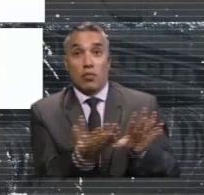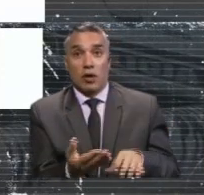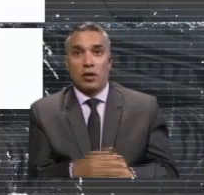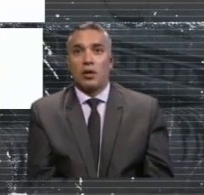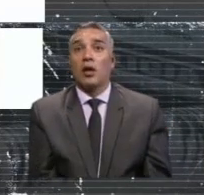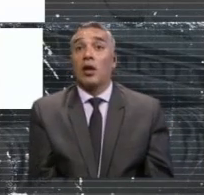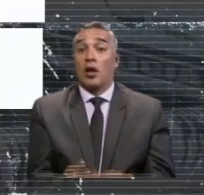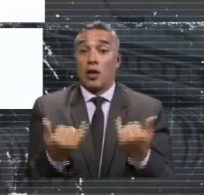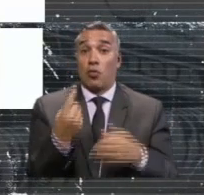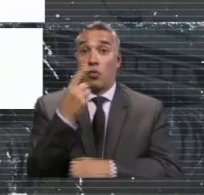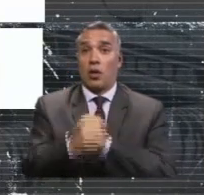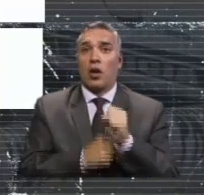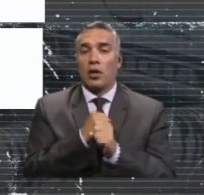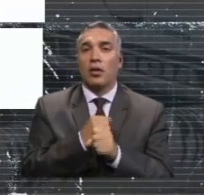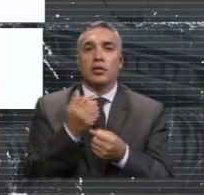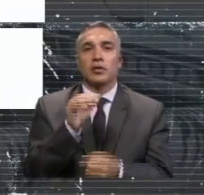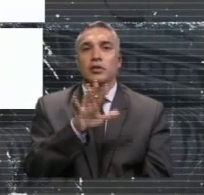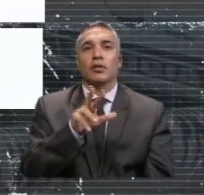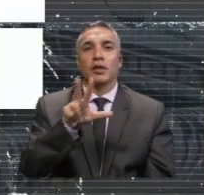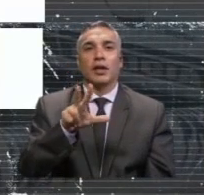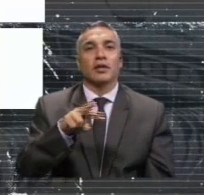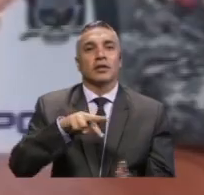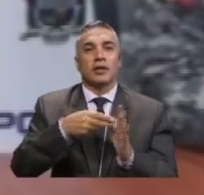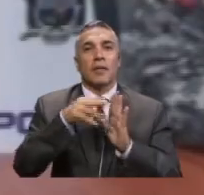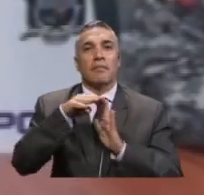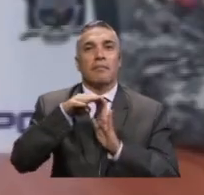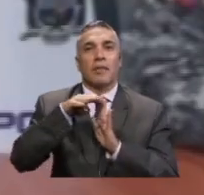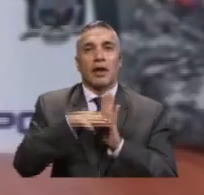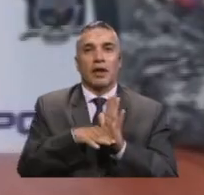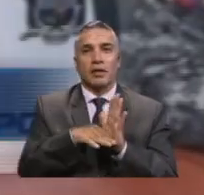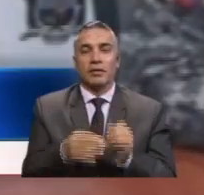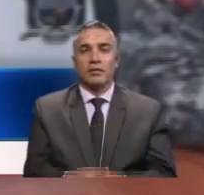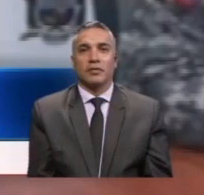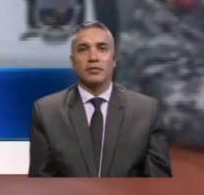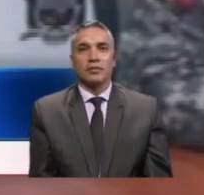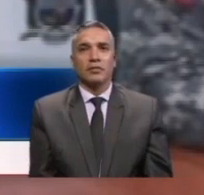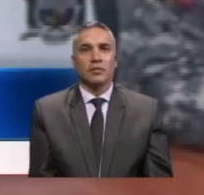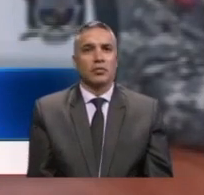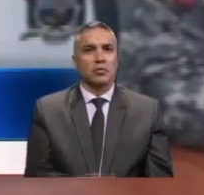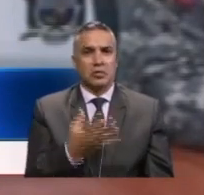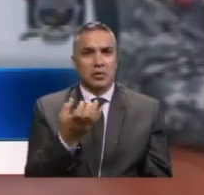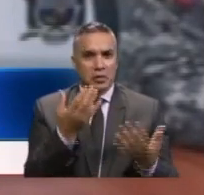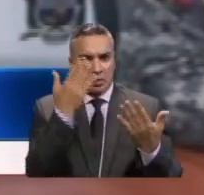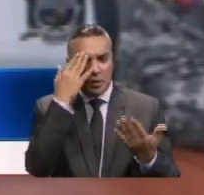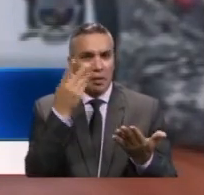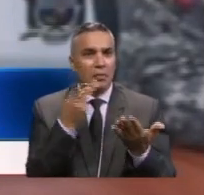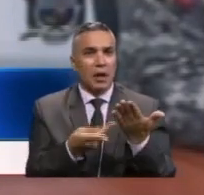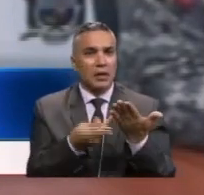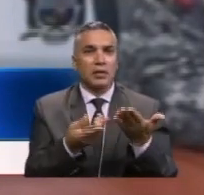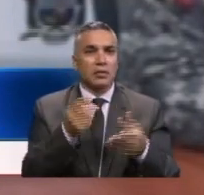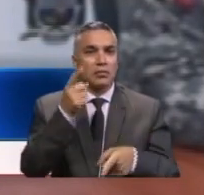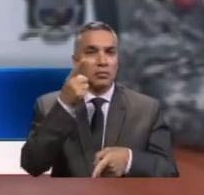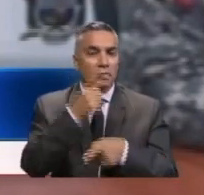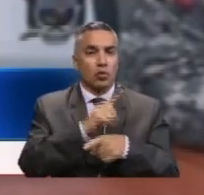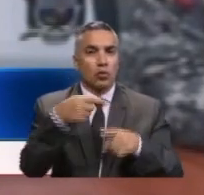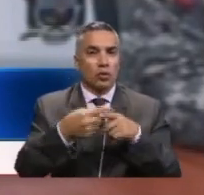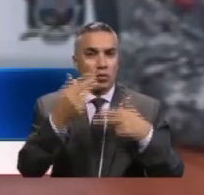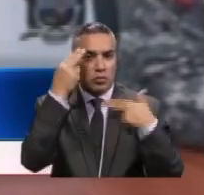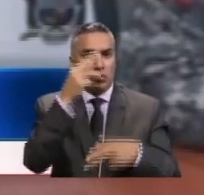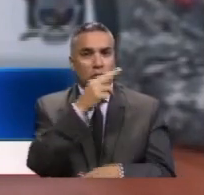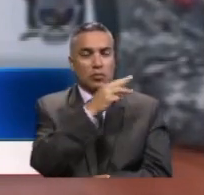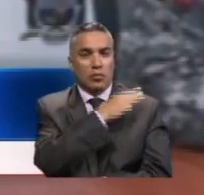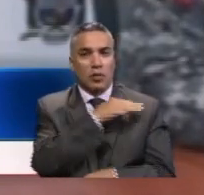violentas y este año asciende a 53. Ya ustedes se preguntarán qué va a pasar con el decreto ejecutivo respecto al tema de